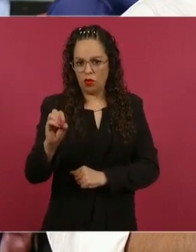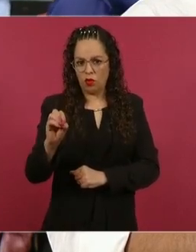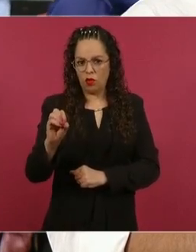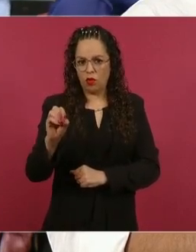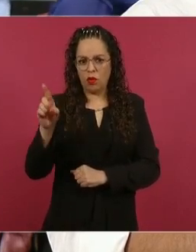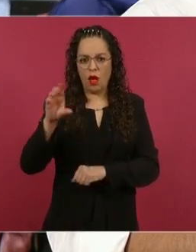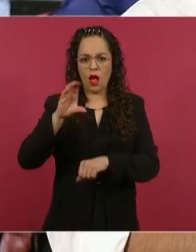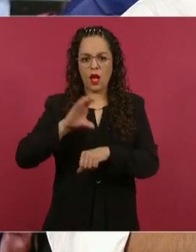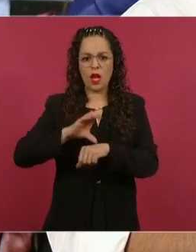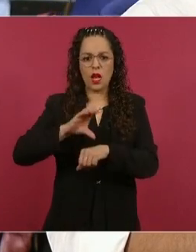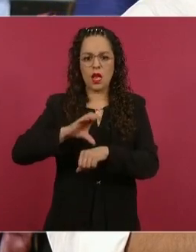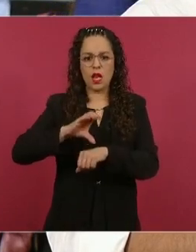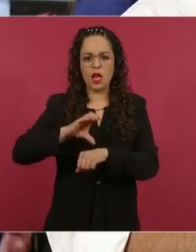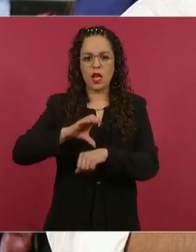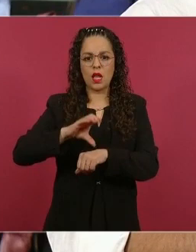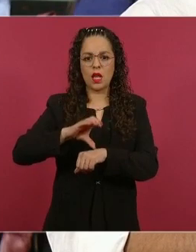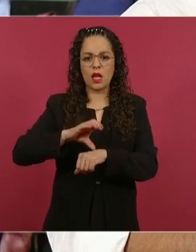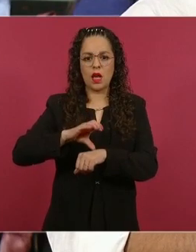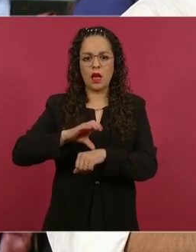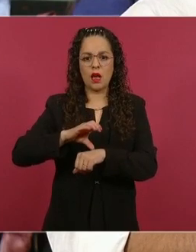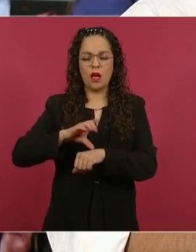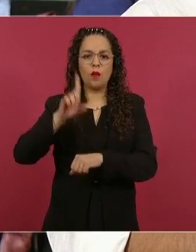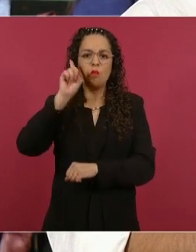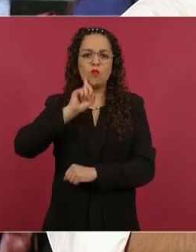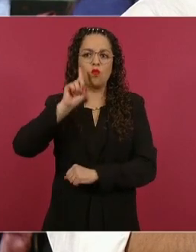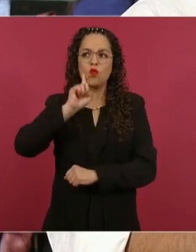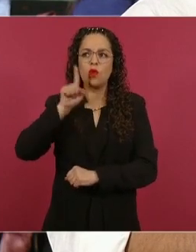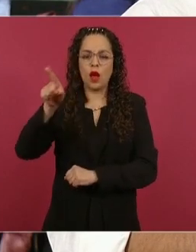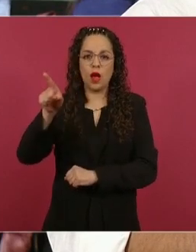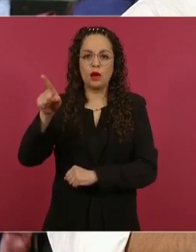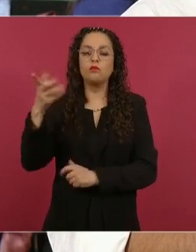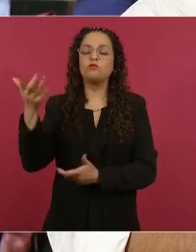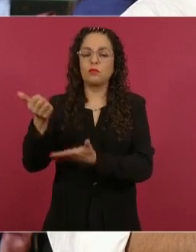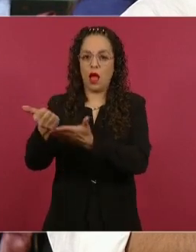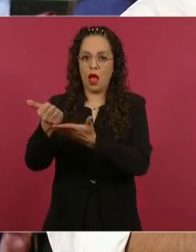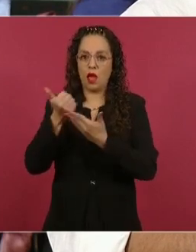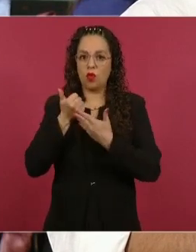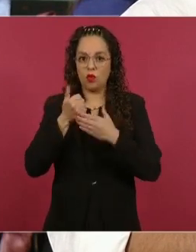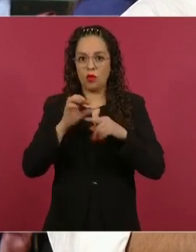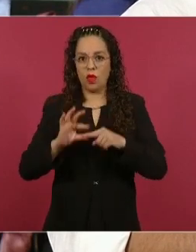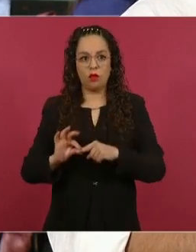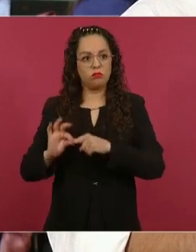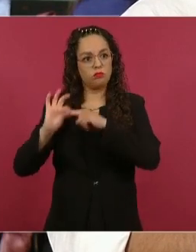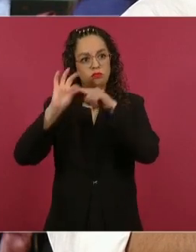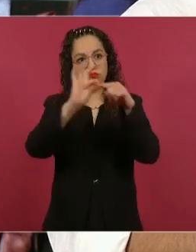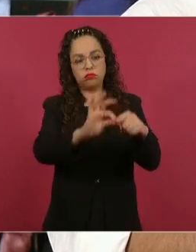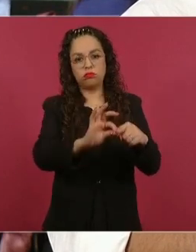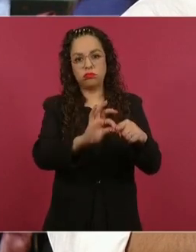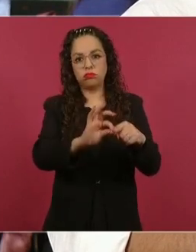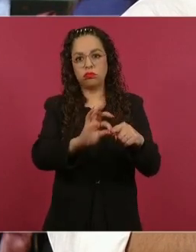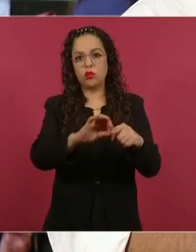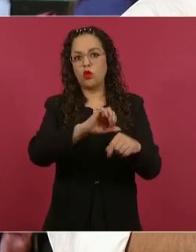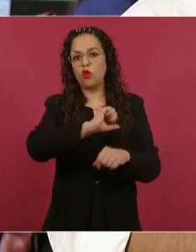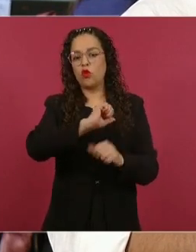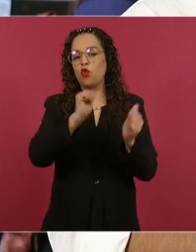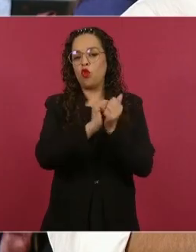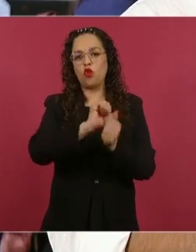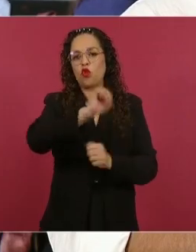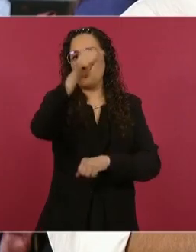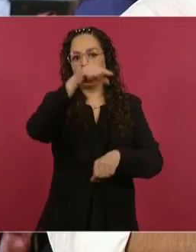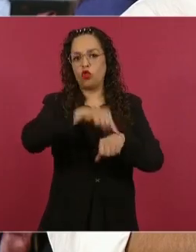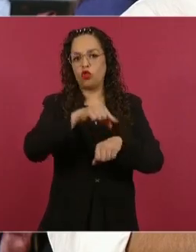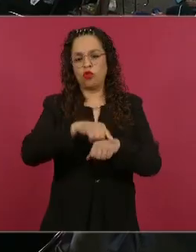de la clínica. Me hizo favor de canalizarme con un médico sin cita médica.